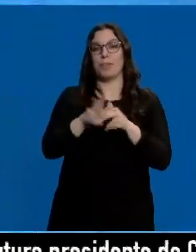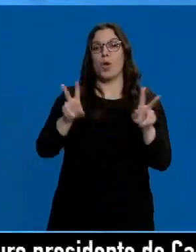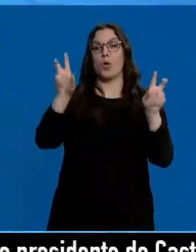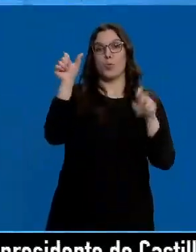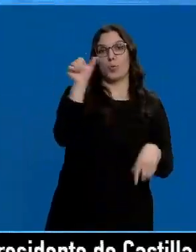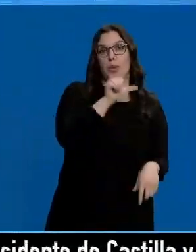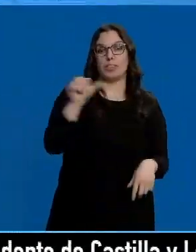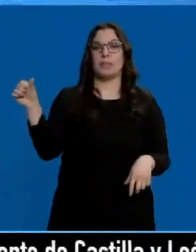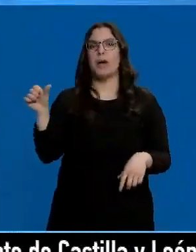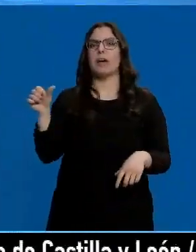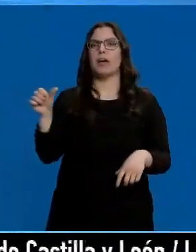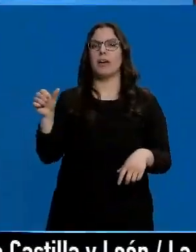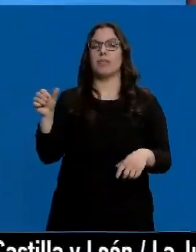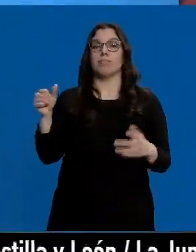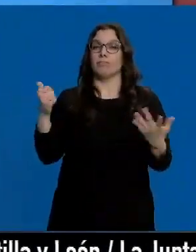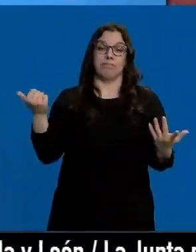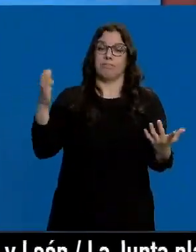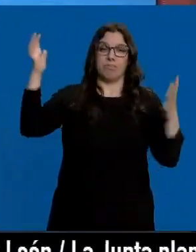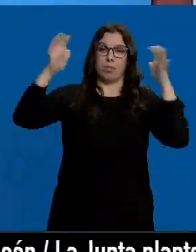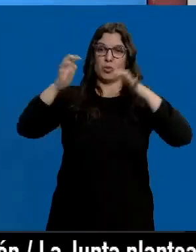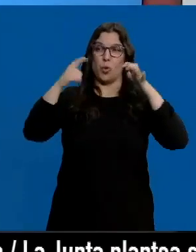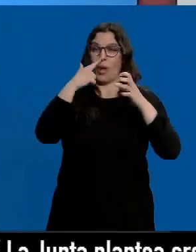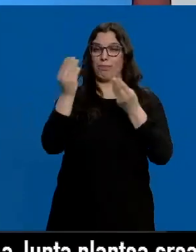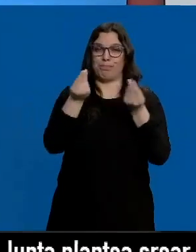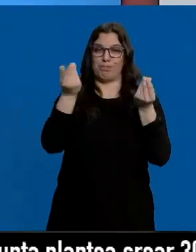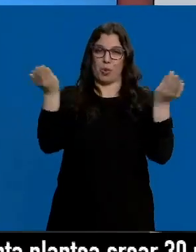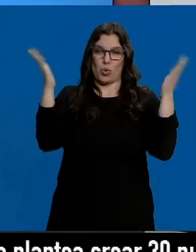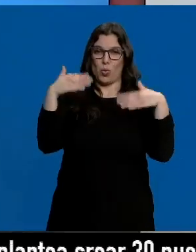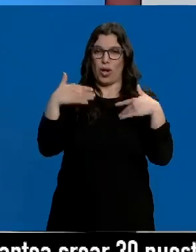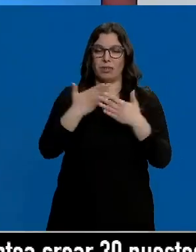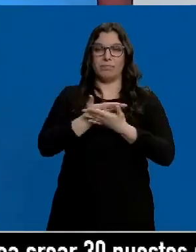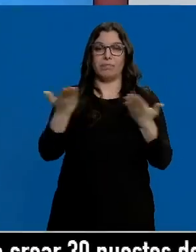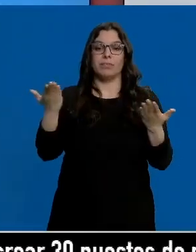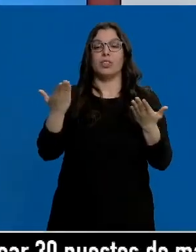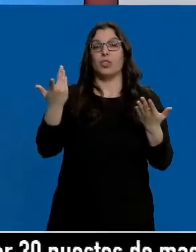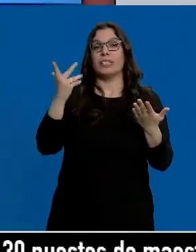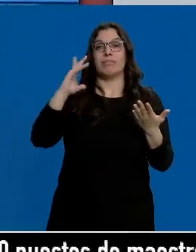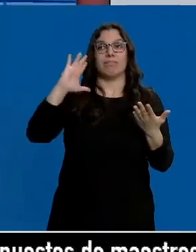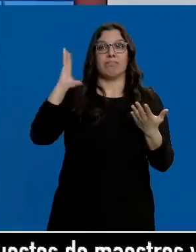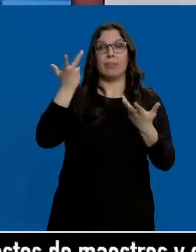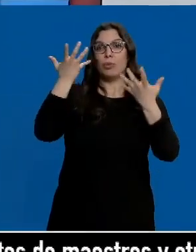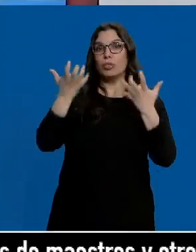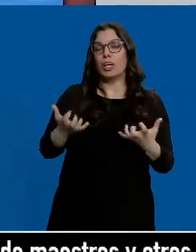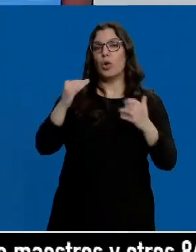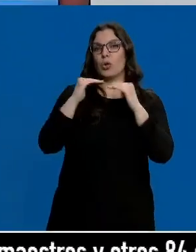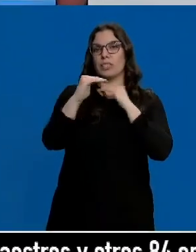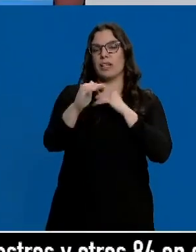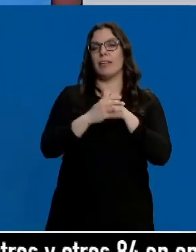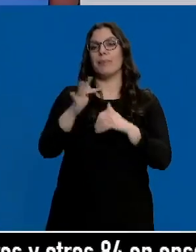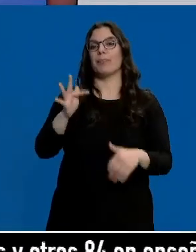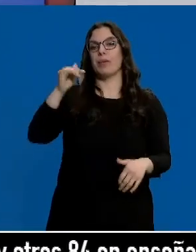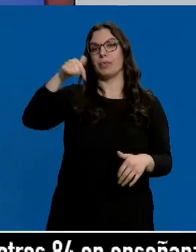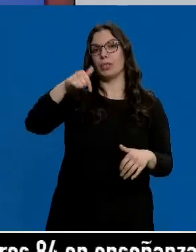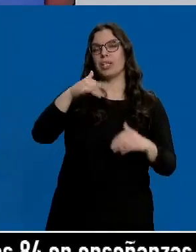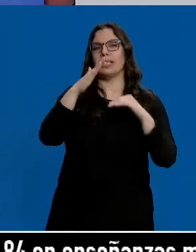semana, nuevamente sin perspectiva de lluvia para los próximos días y por lo tanto con un tiempo muy seco y muy estable. Además hoy con unas